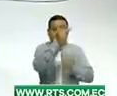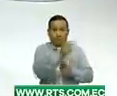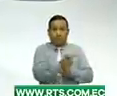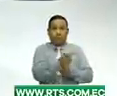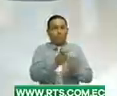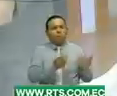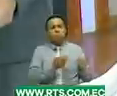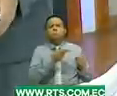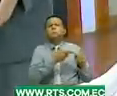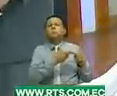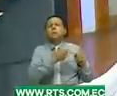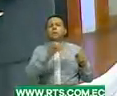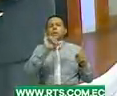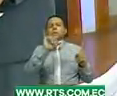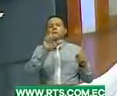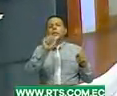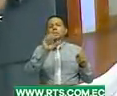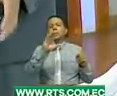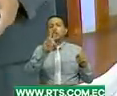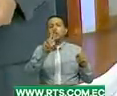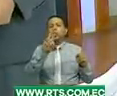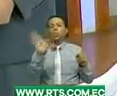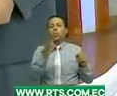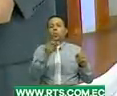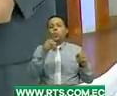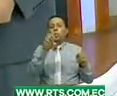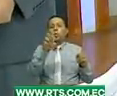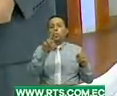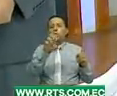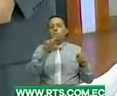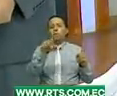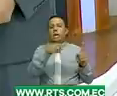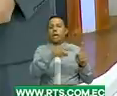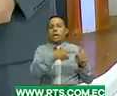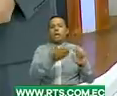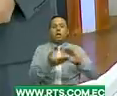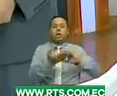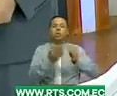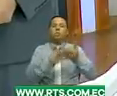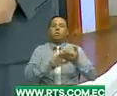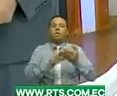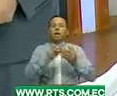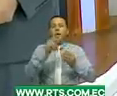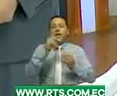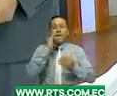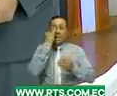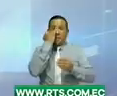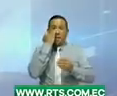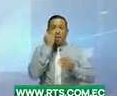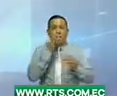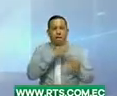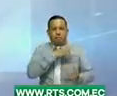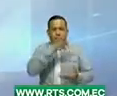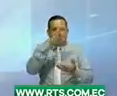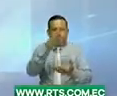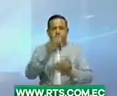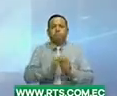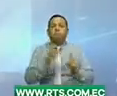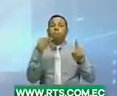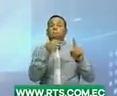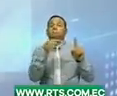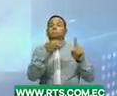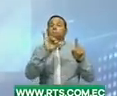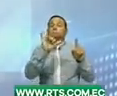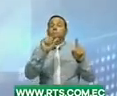Yacu Pérez, quien estará en la papeleta electoral presidencial en representación de Pachacútic. Yacu Sacha Pérez